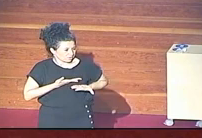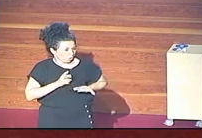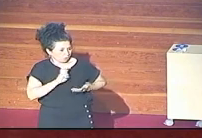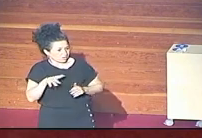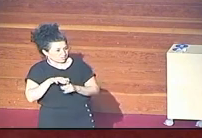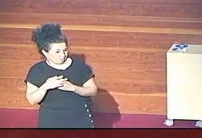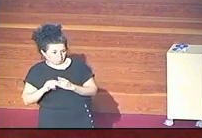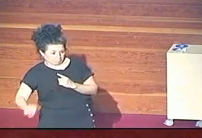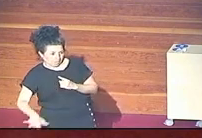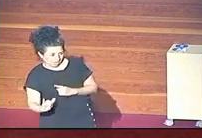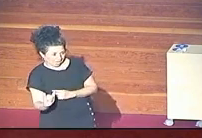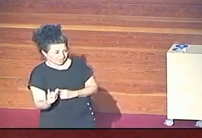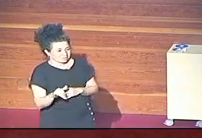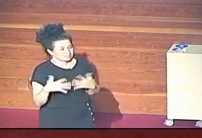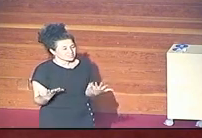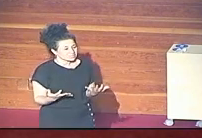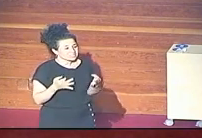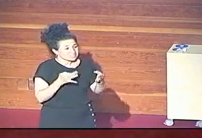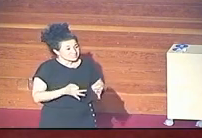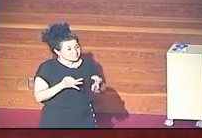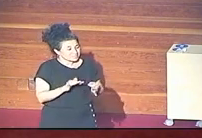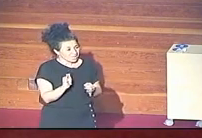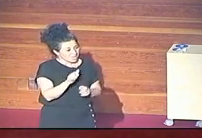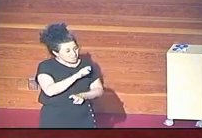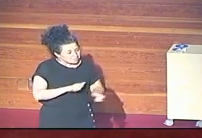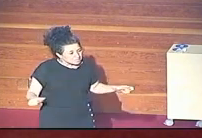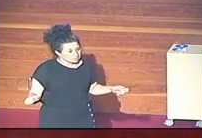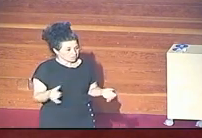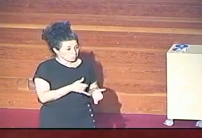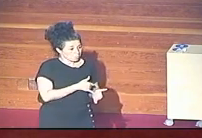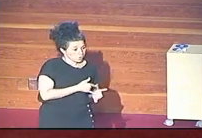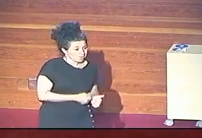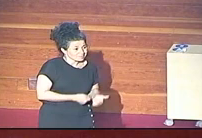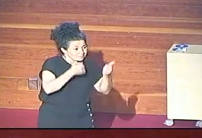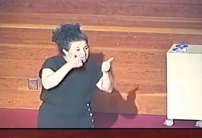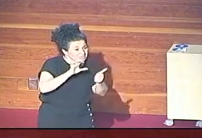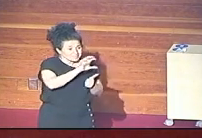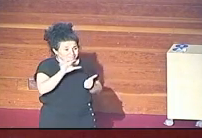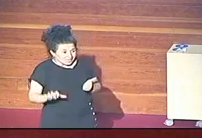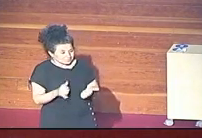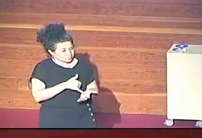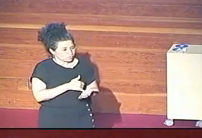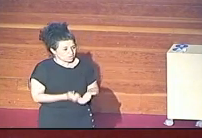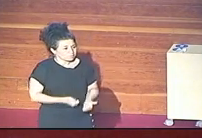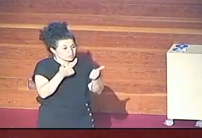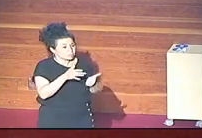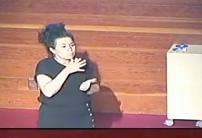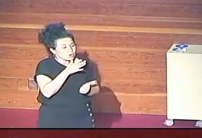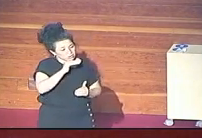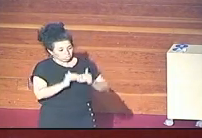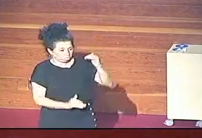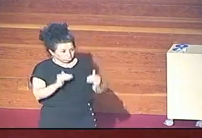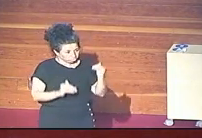entonces siempre va a haber personas más vulnerables países más vulnerables por eso es es muy desigual los